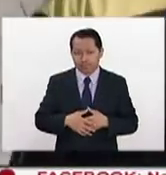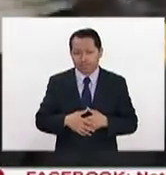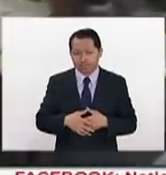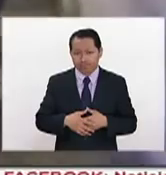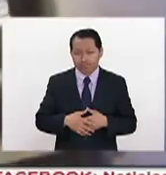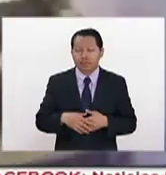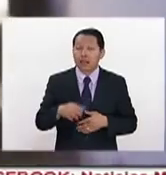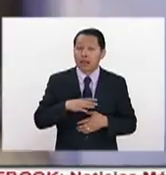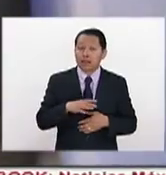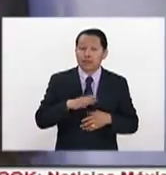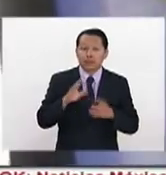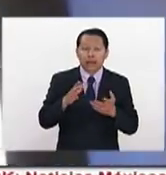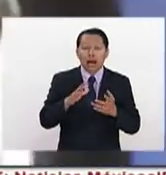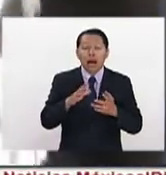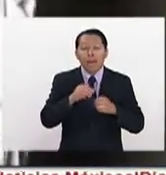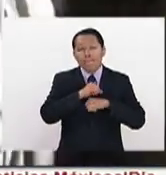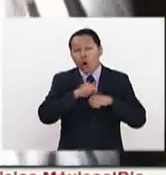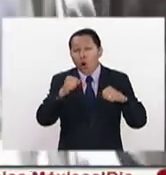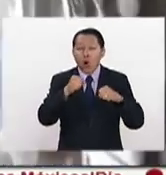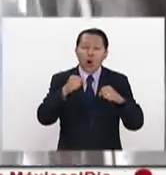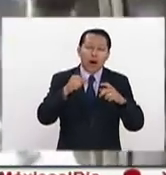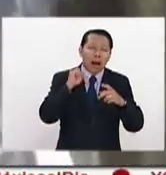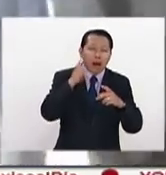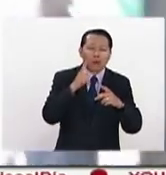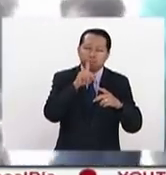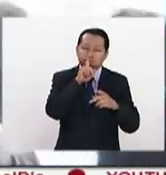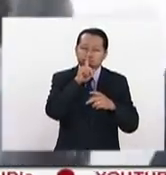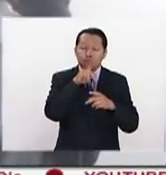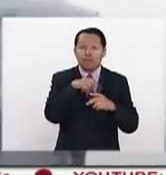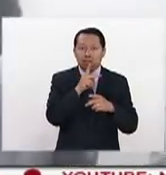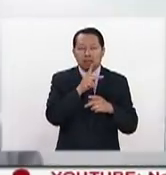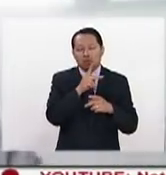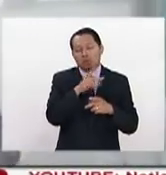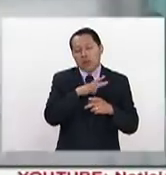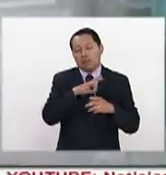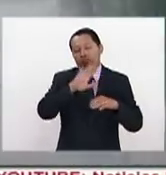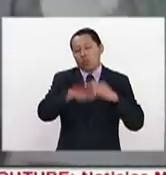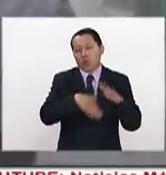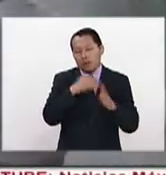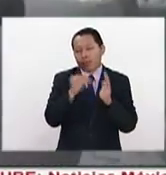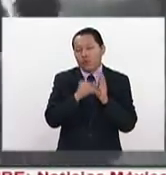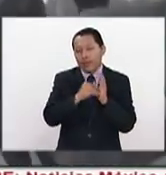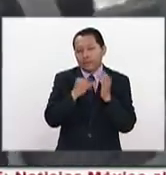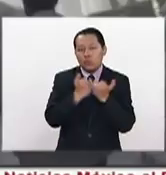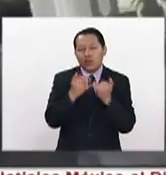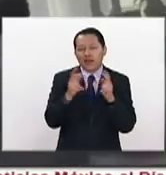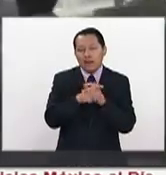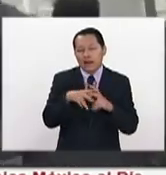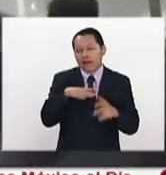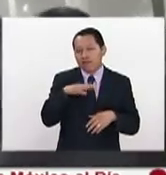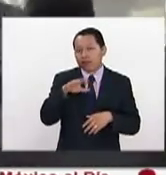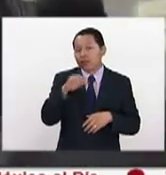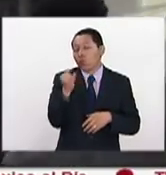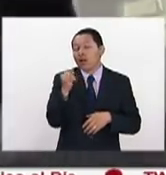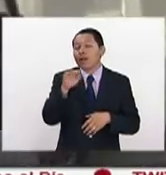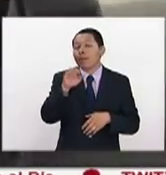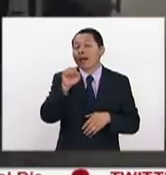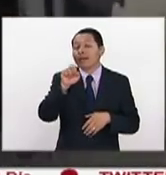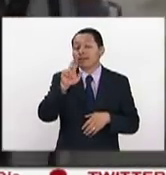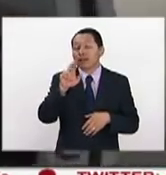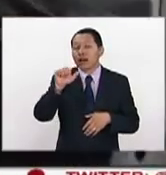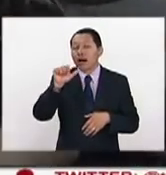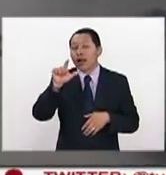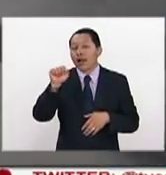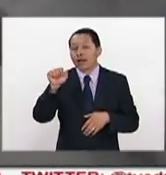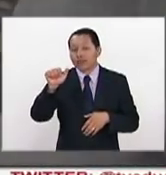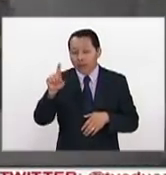A pesar del cese al fuego, al menos 10 personas murieron en la última jornada de ataques entre rebeldes y el régimen de Bashar al-Assad. Rusia dijo que